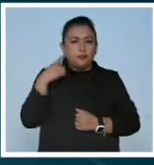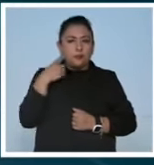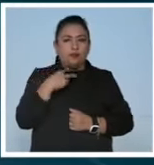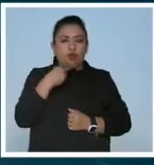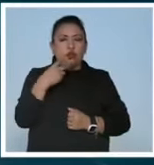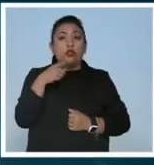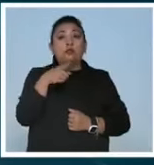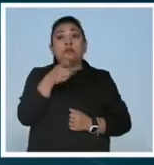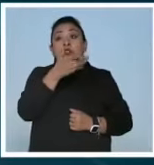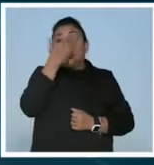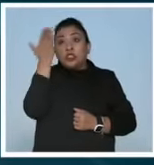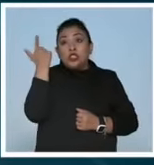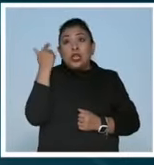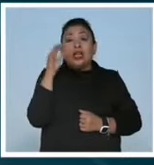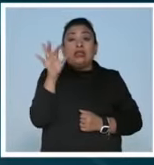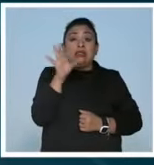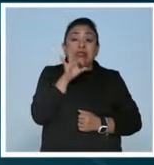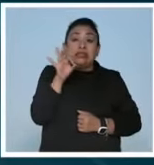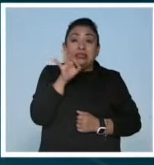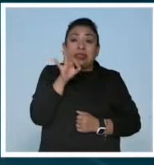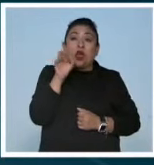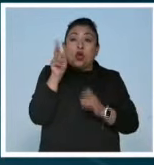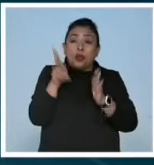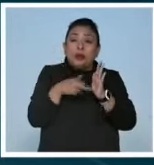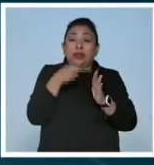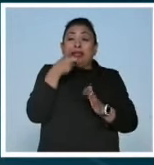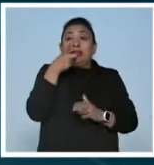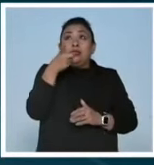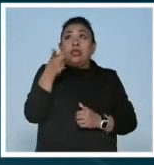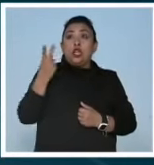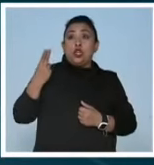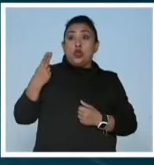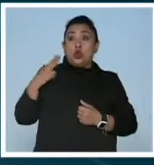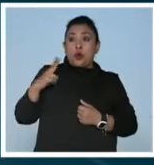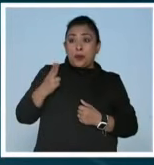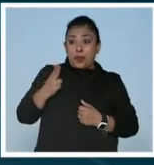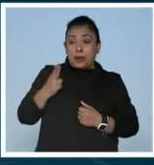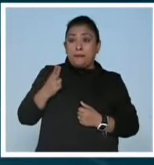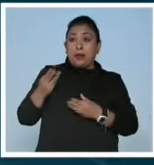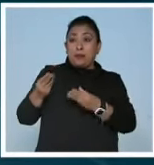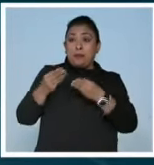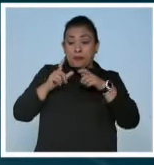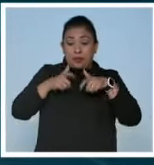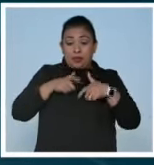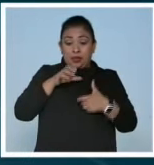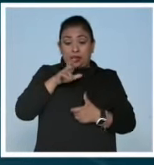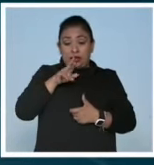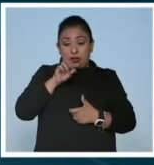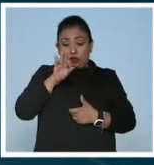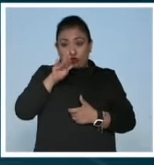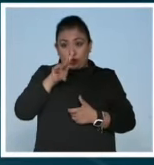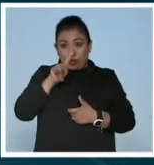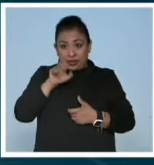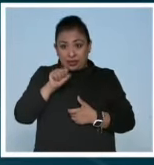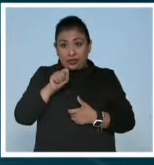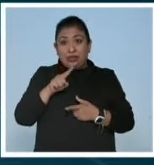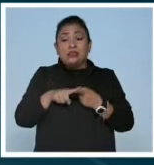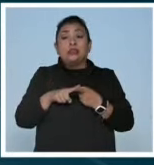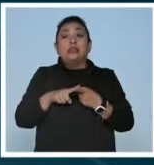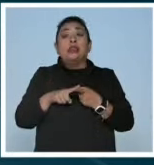no sé si es redundante en diciembre, que en noviembre me den la medalla Carlos Fuentes, que haya